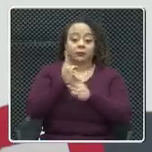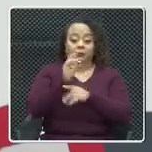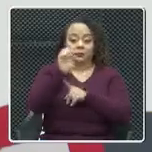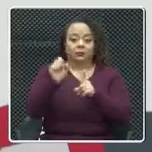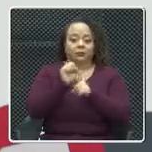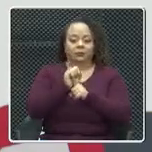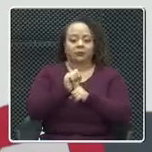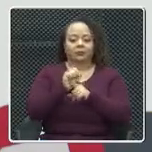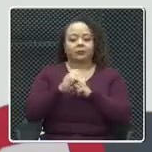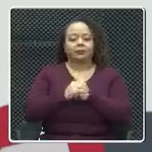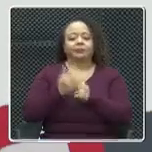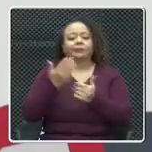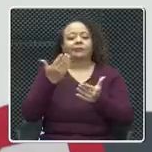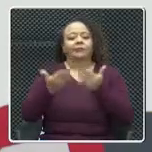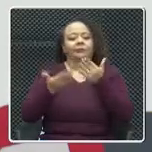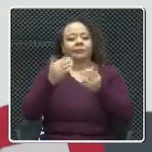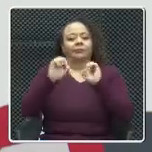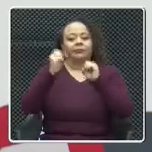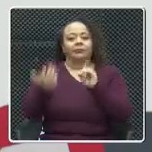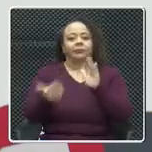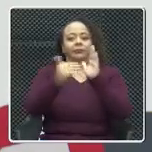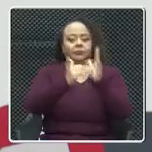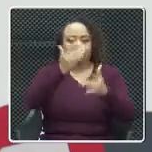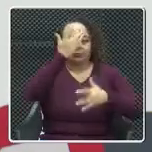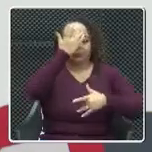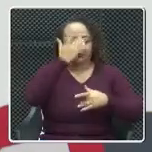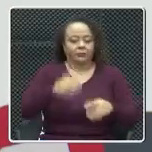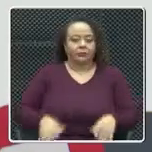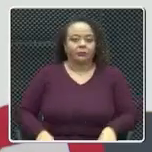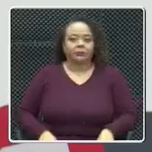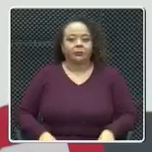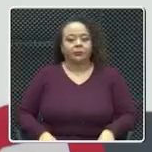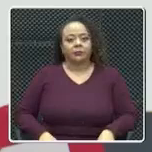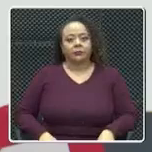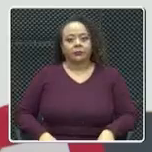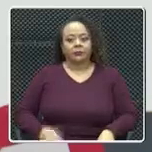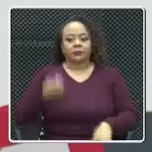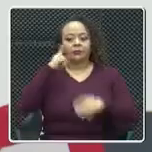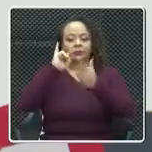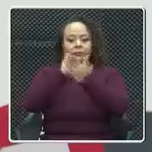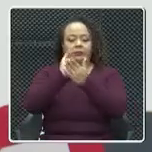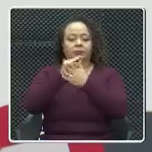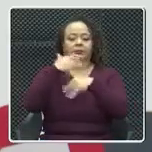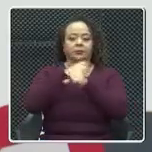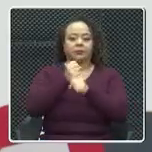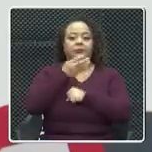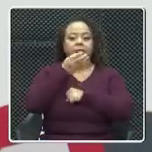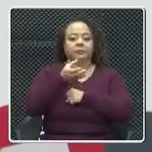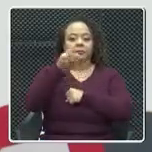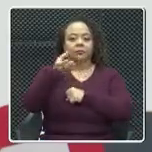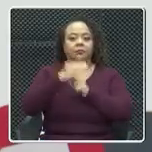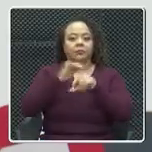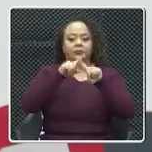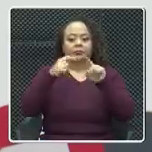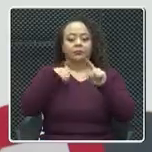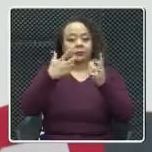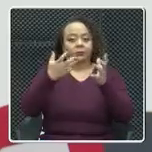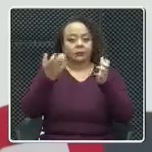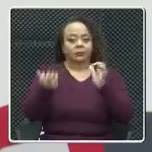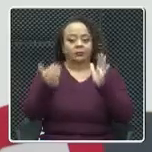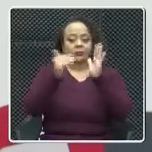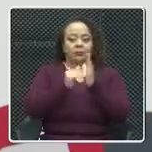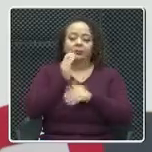situación, es probable que pueda volver a enfermar, ¿verdad? Para eso se hace una recomendación, pero quiero reiterar que